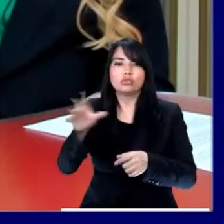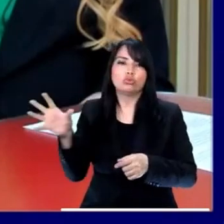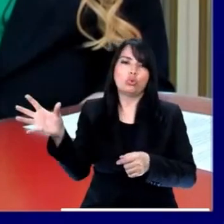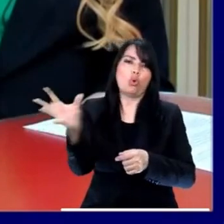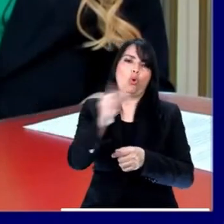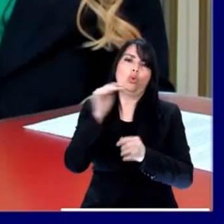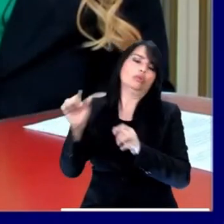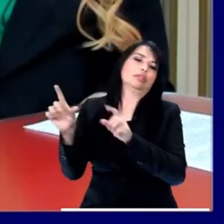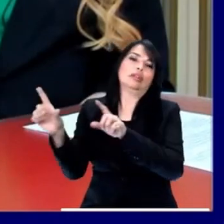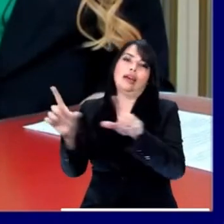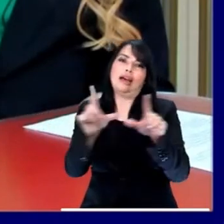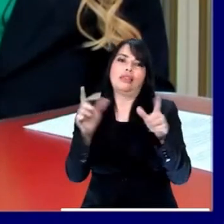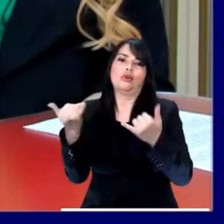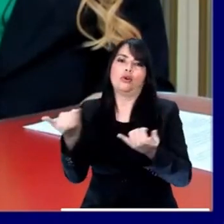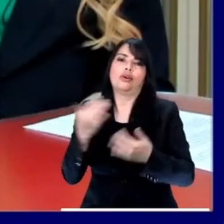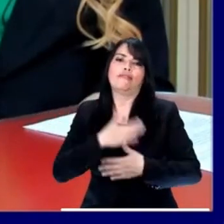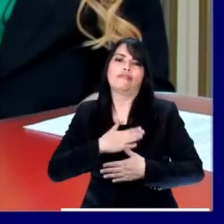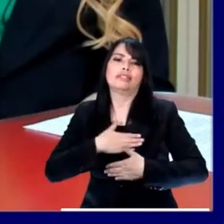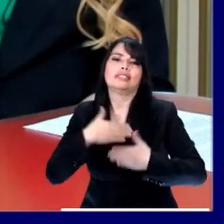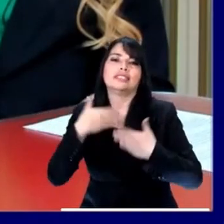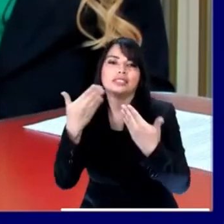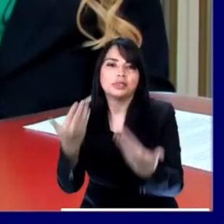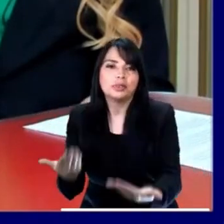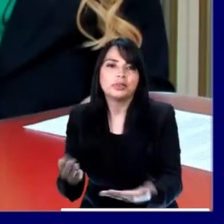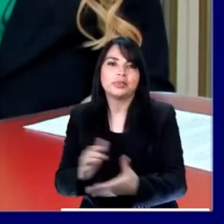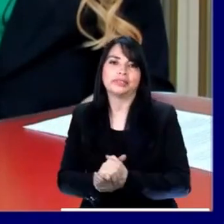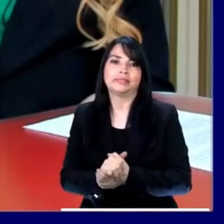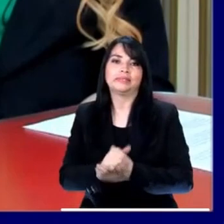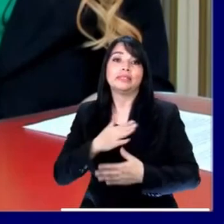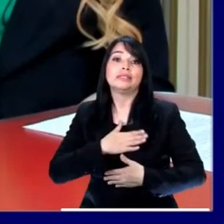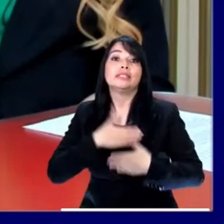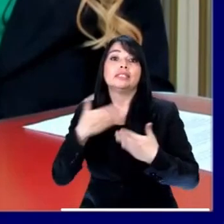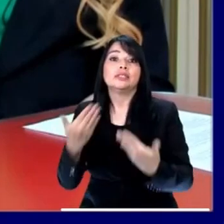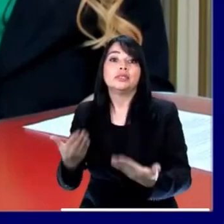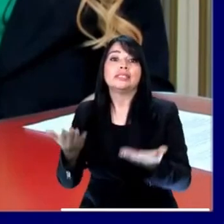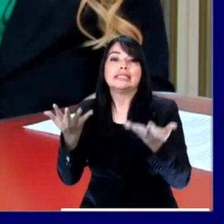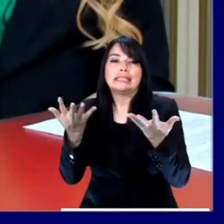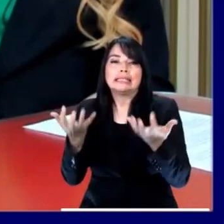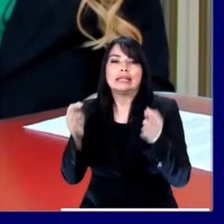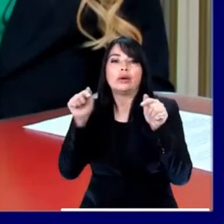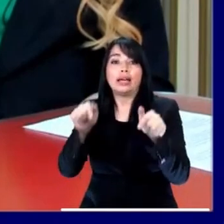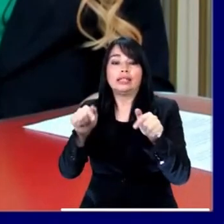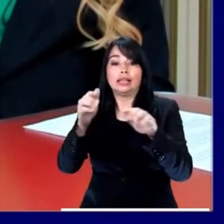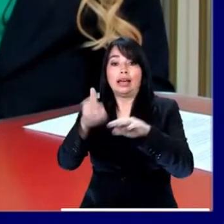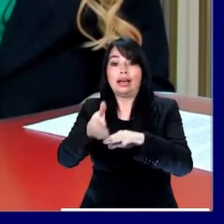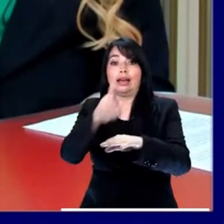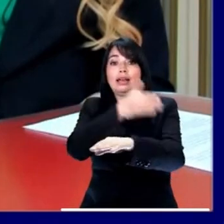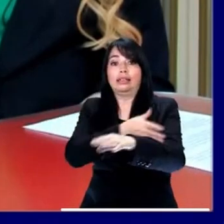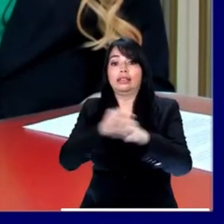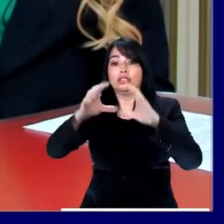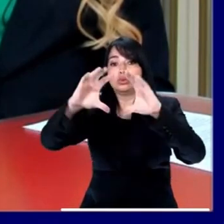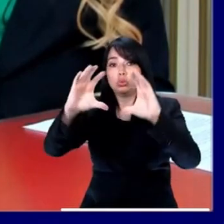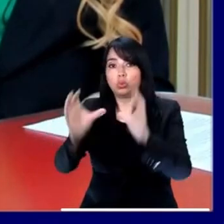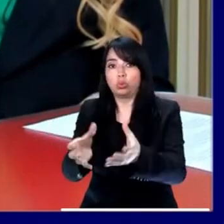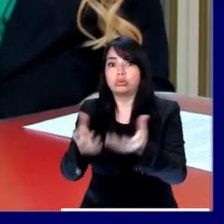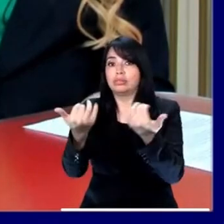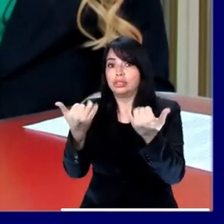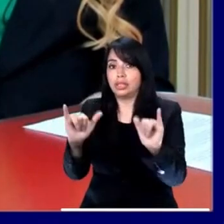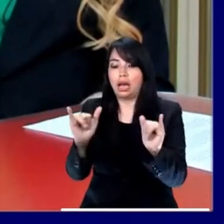felicitándolos y deseándoles que este curso que ellos